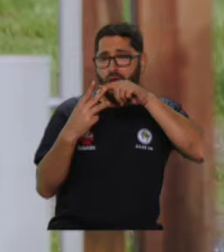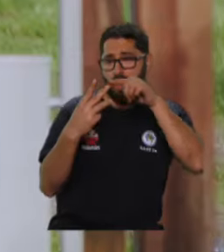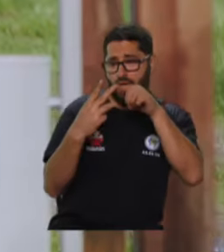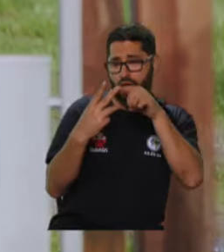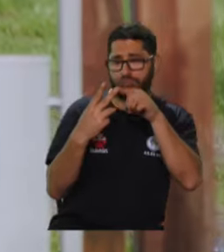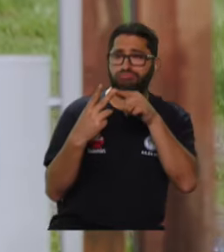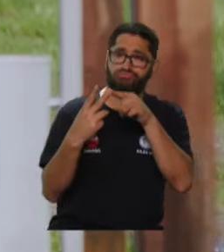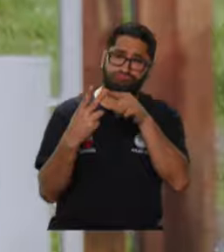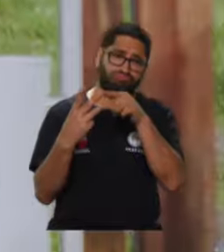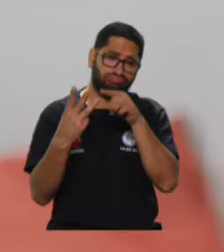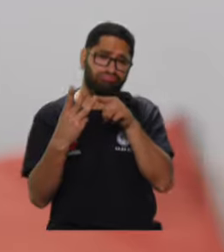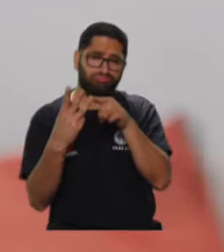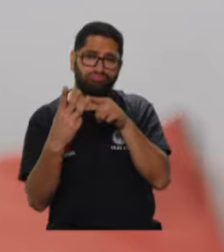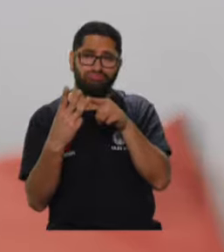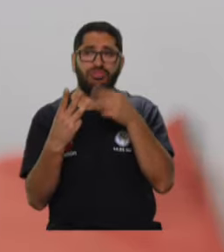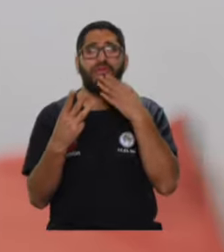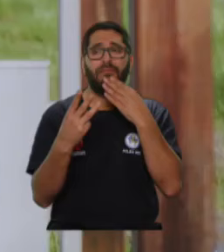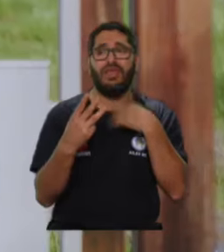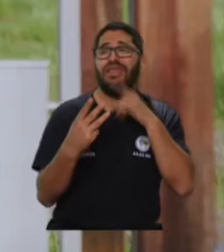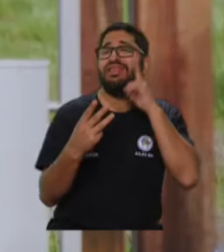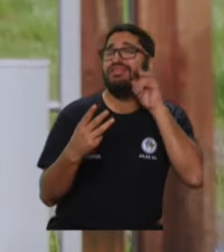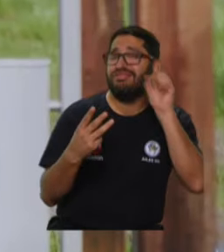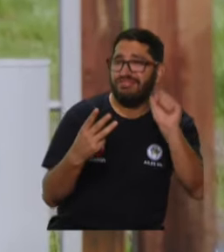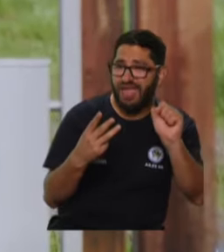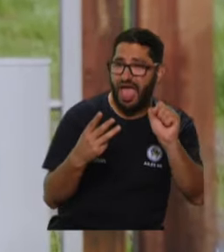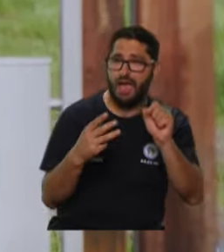mi tía Fran, que es mi segunda mamá.